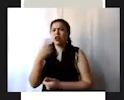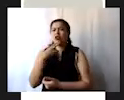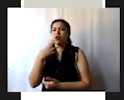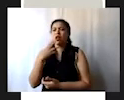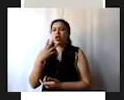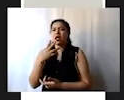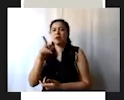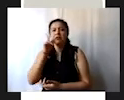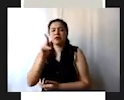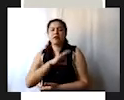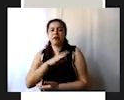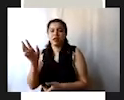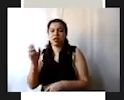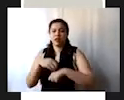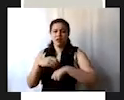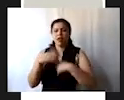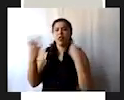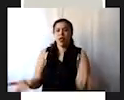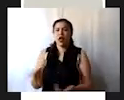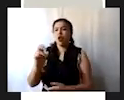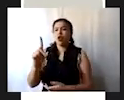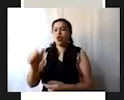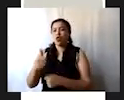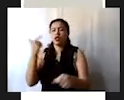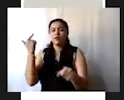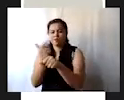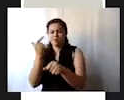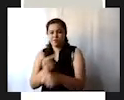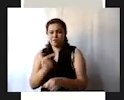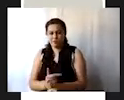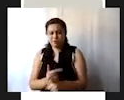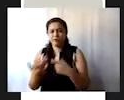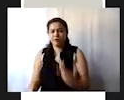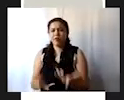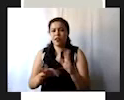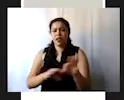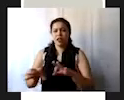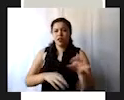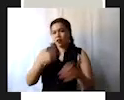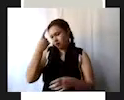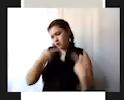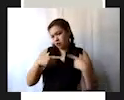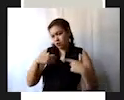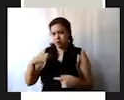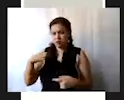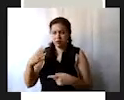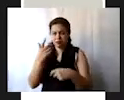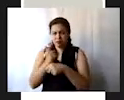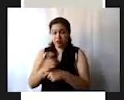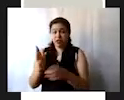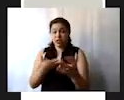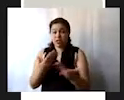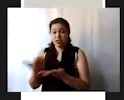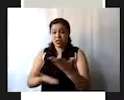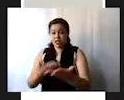ya solicitan pues identificar qué ODS, sobre qué ODS va a trabajar el voluntario, a veces el servicio social. Yo ya